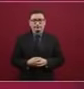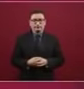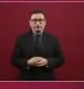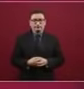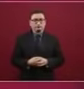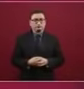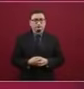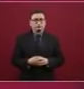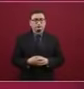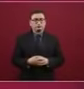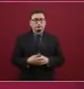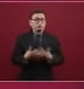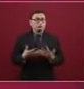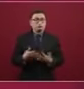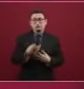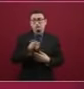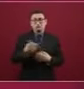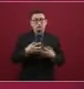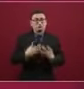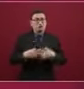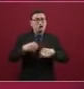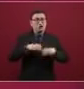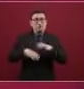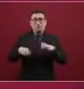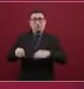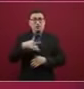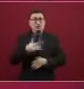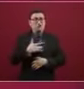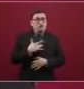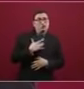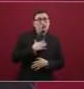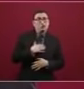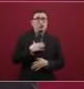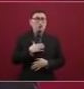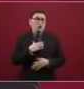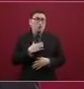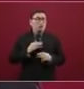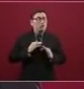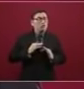están contentos, satisfechos, y hacen bloques para